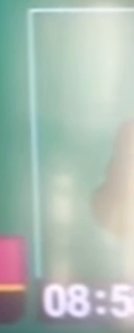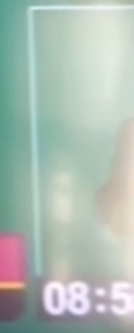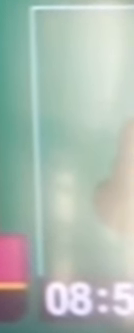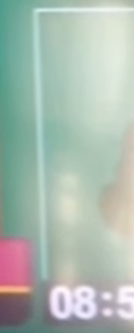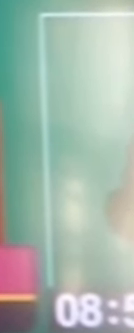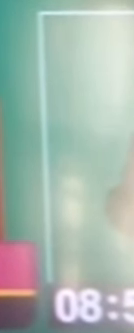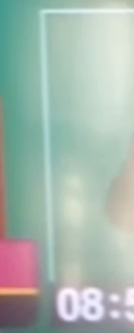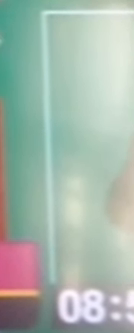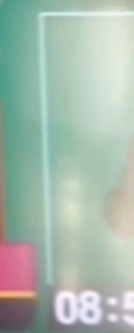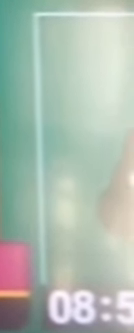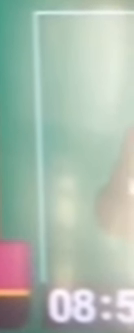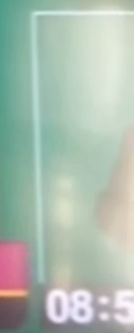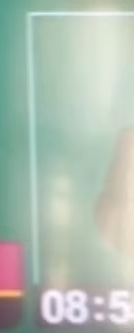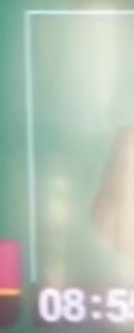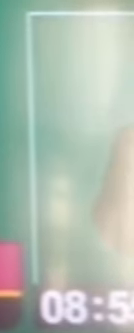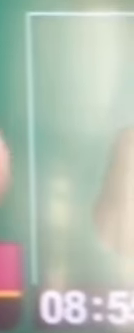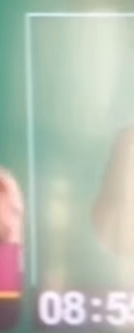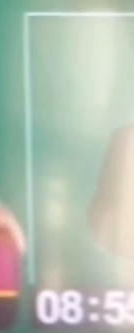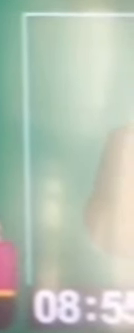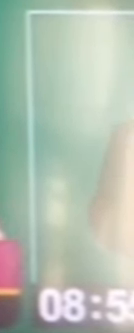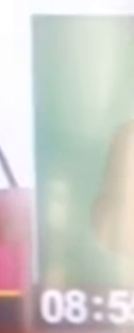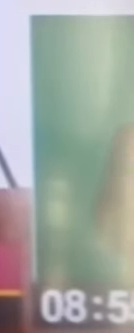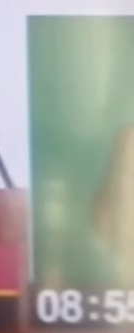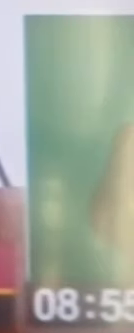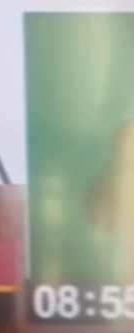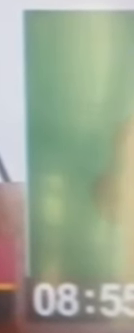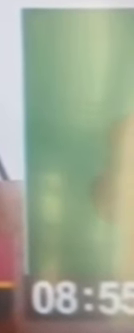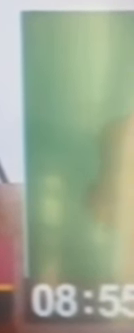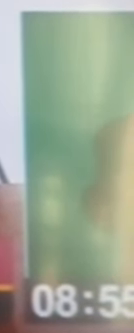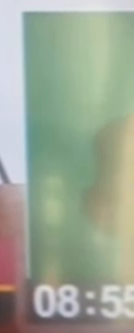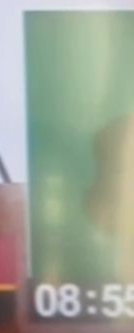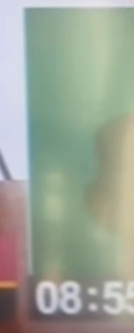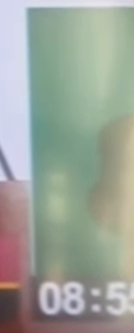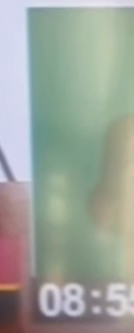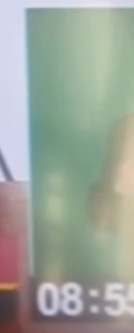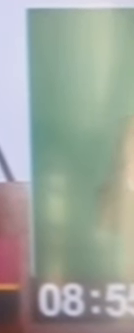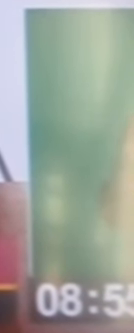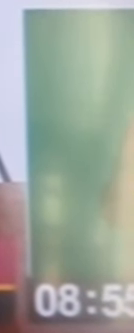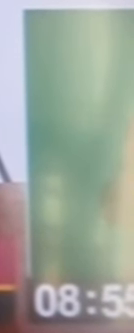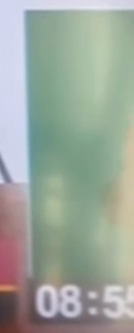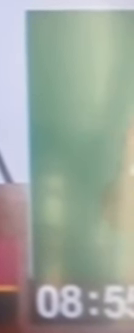frente a esa inmunda realidad?